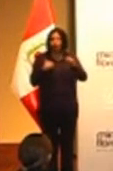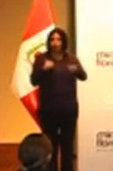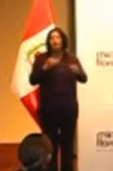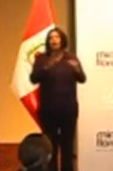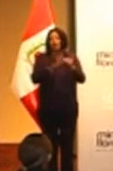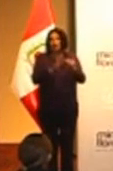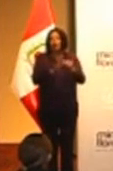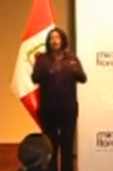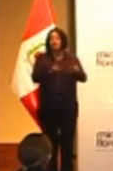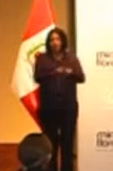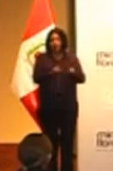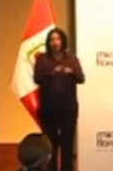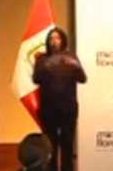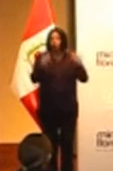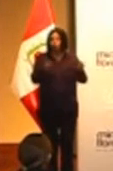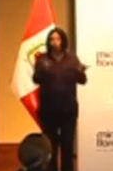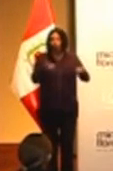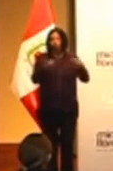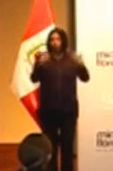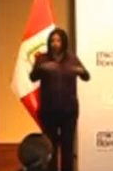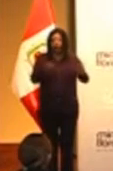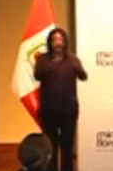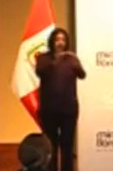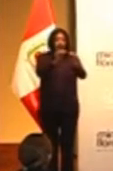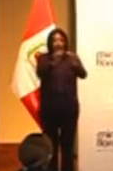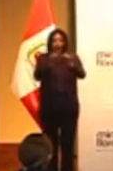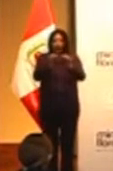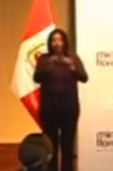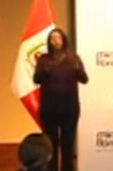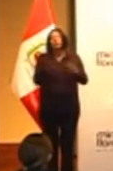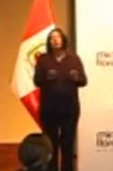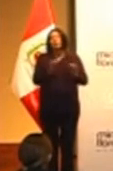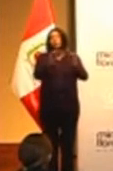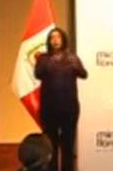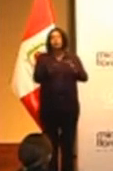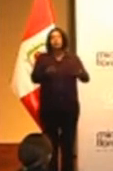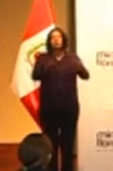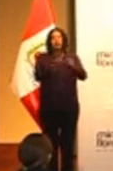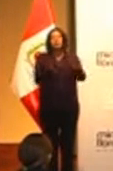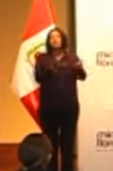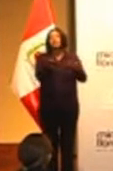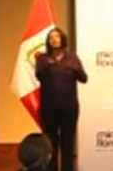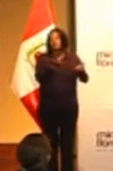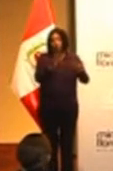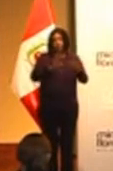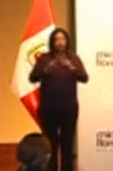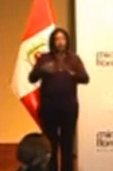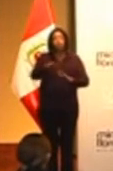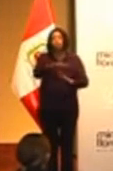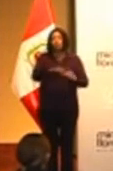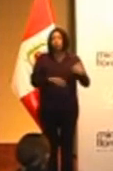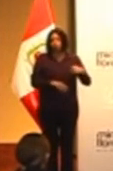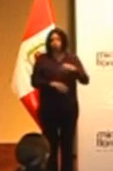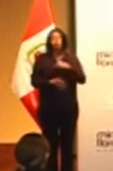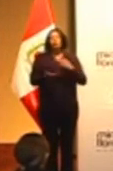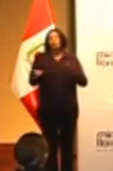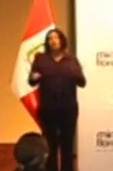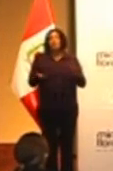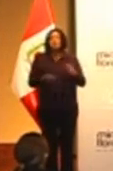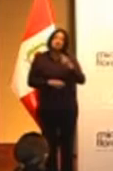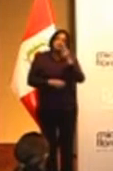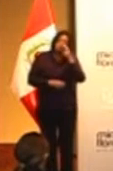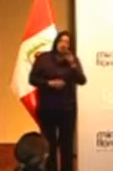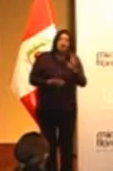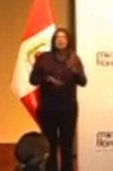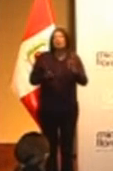casa también, una vez que la refaccionemos, que la pongamos en valor, al servicio de la comunidad como nos merecemos. Fíjense